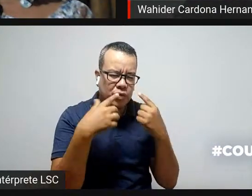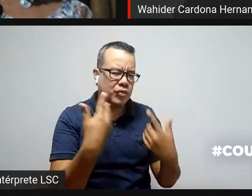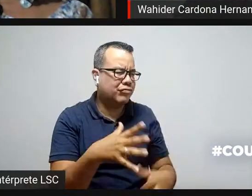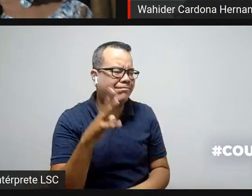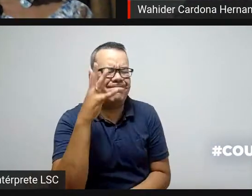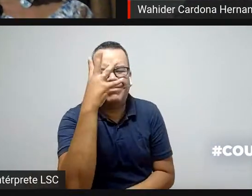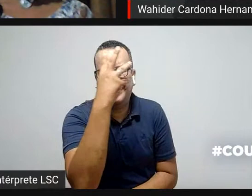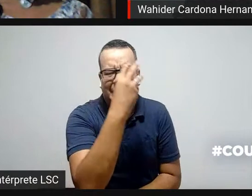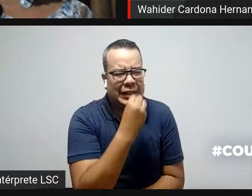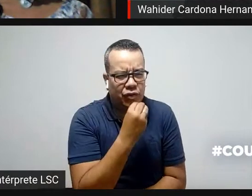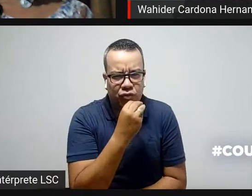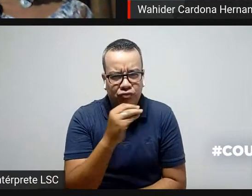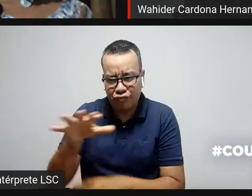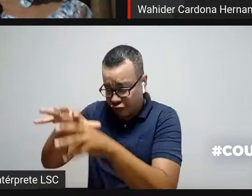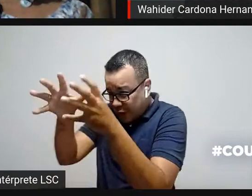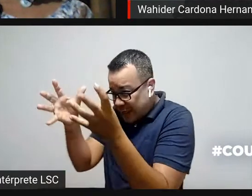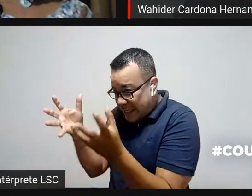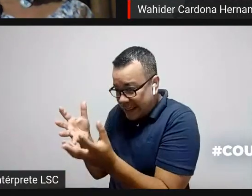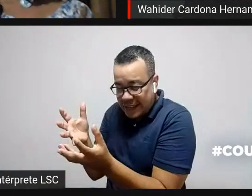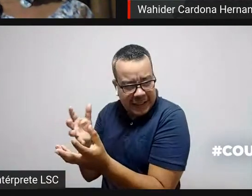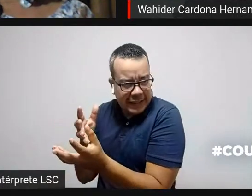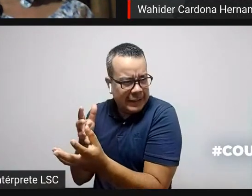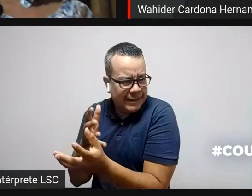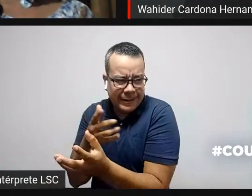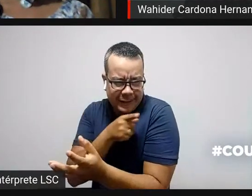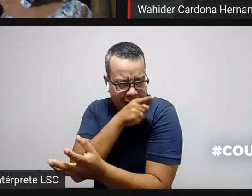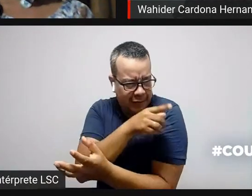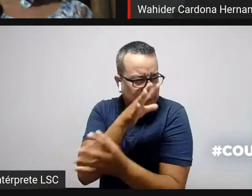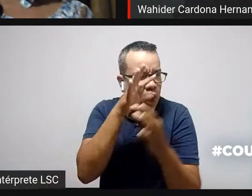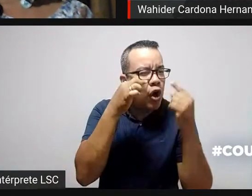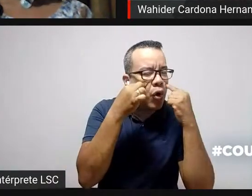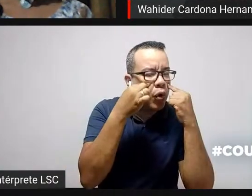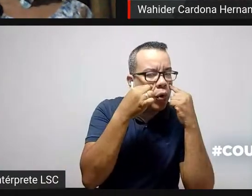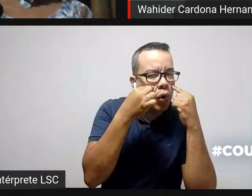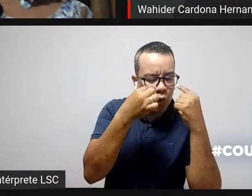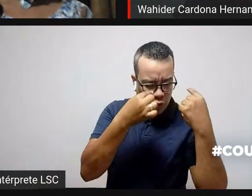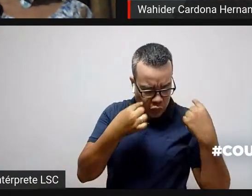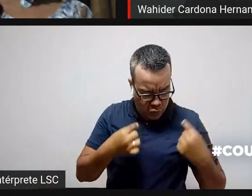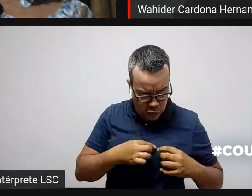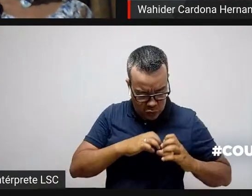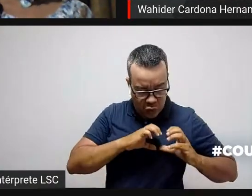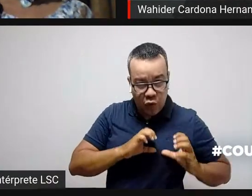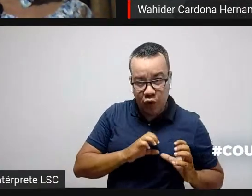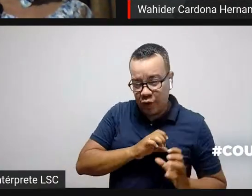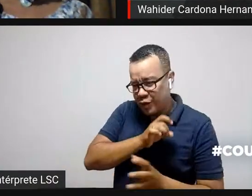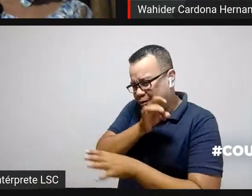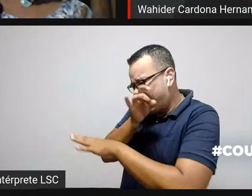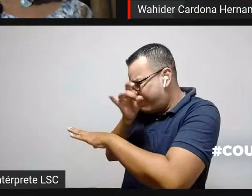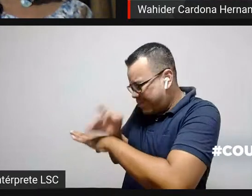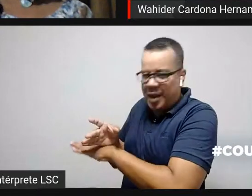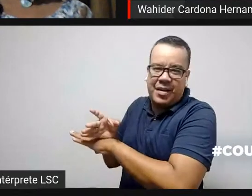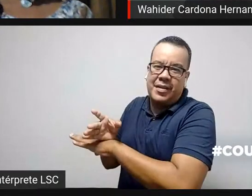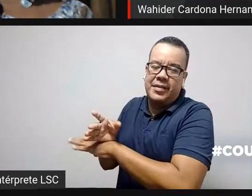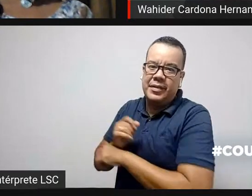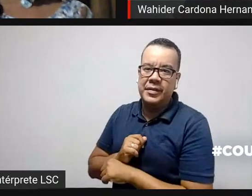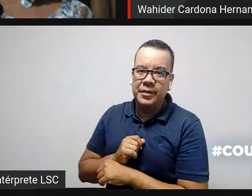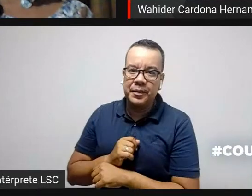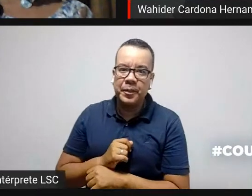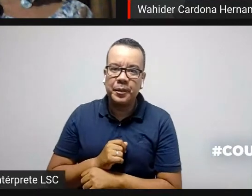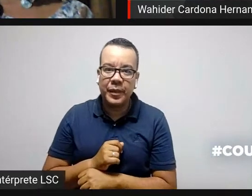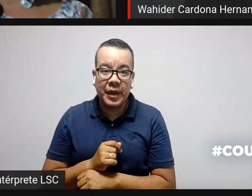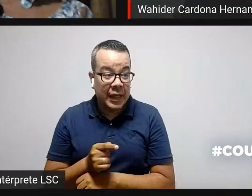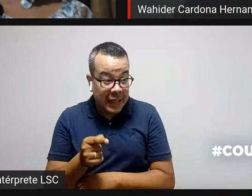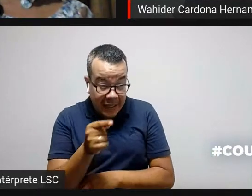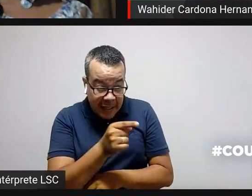tierra pueda dar, esa luz que irradia vida, los ojos de tu padre en tus ojos, iluminando la